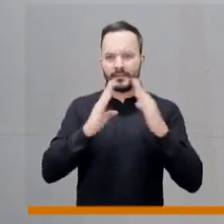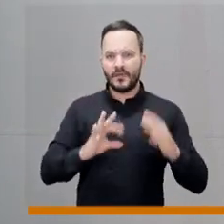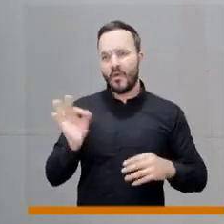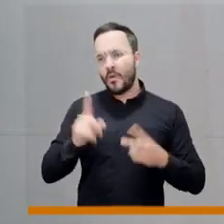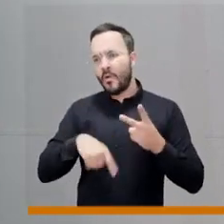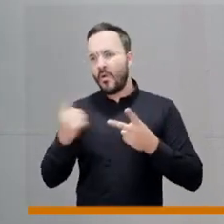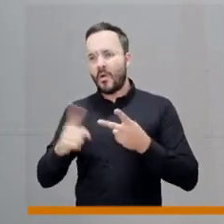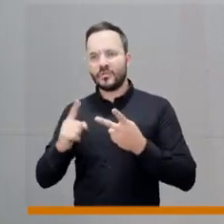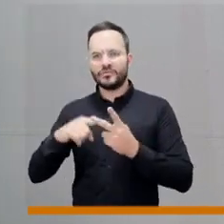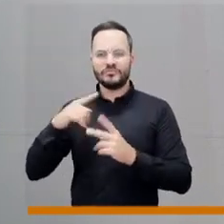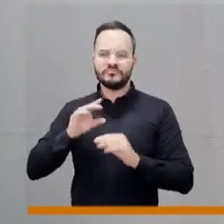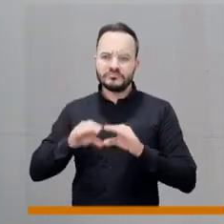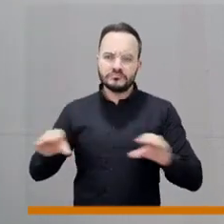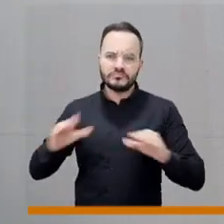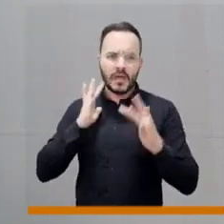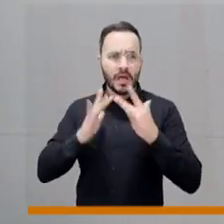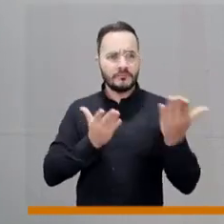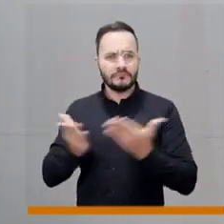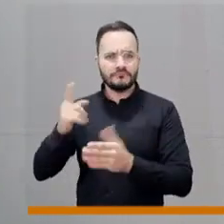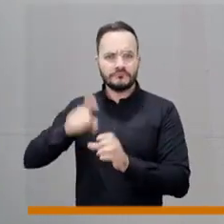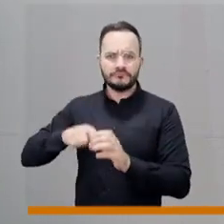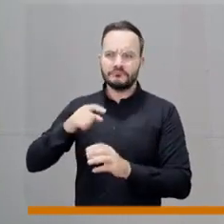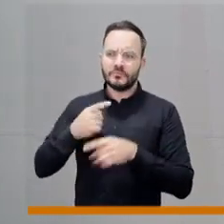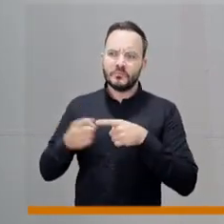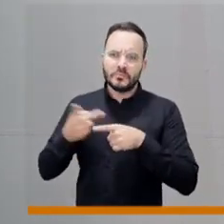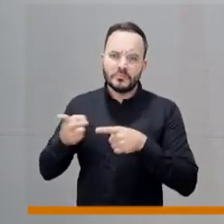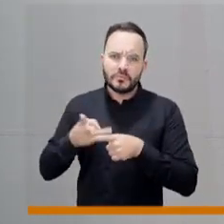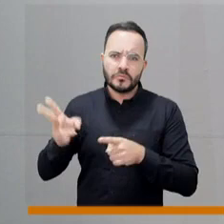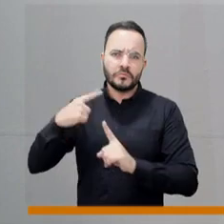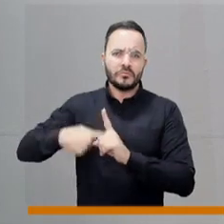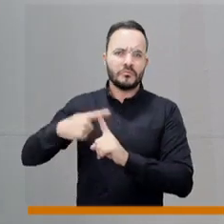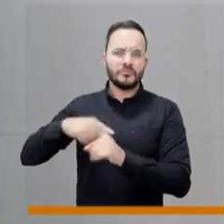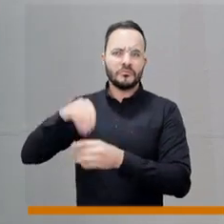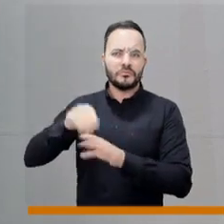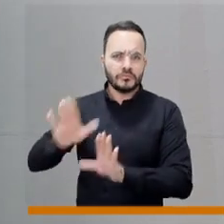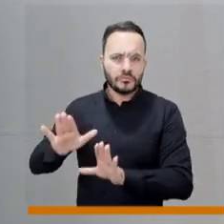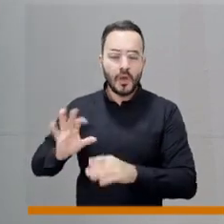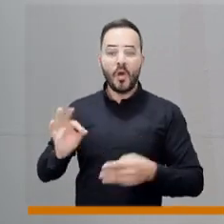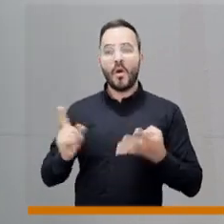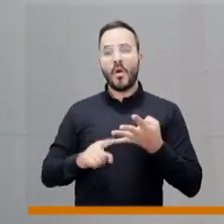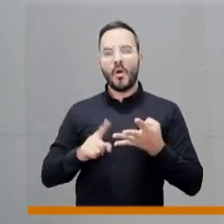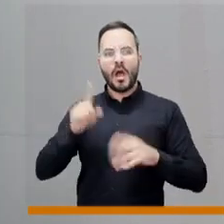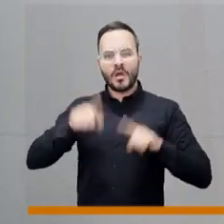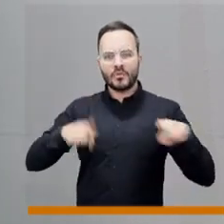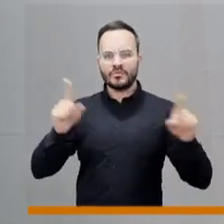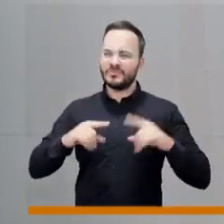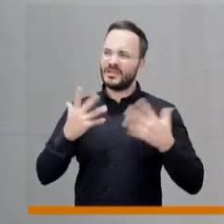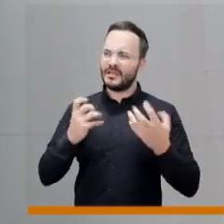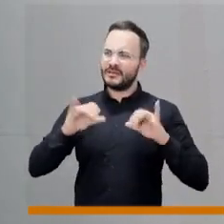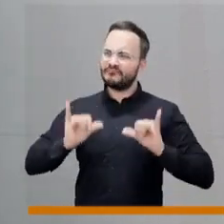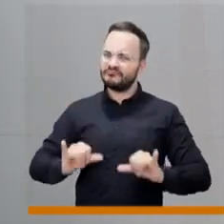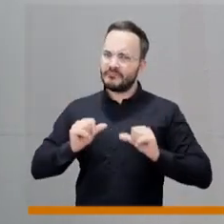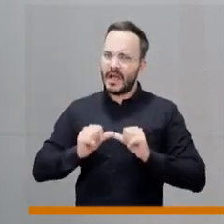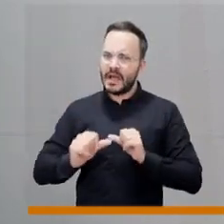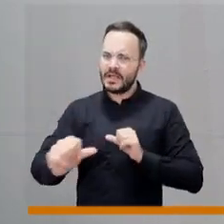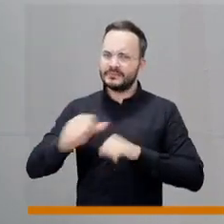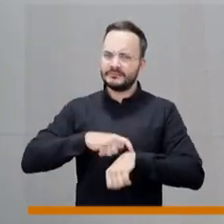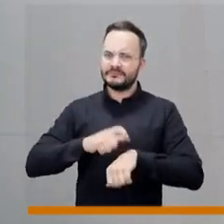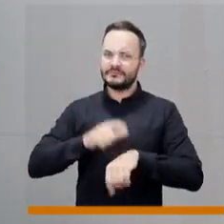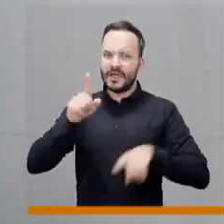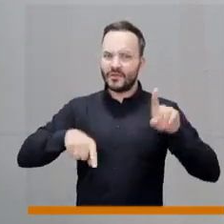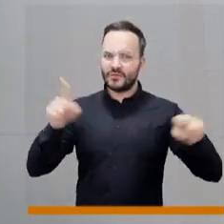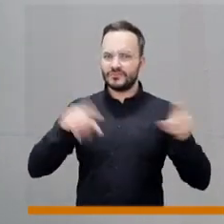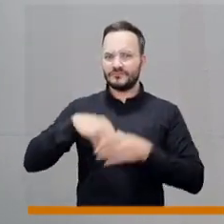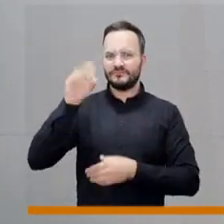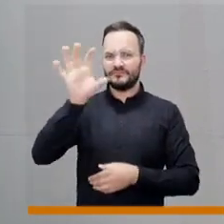o para plataformas de arrendamiento temporal para turistas o con visitantes que tengan vocación de permanencia. ¿Qué pasa